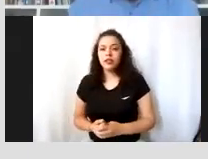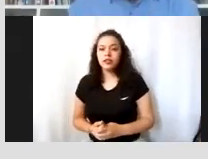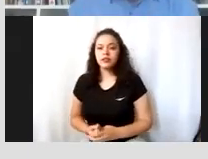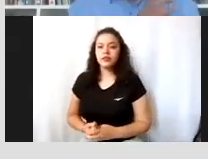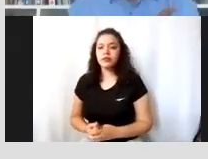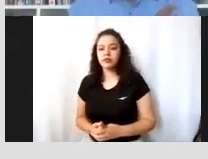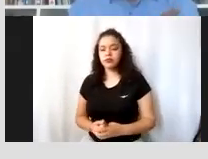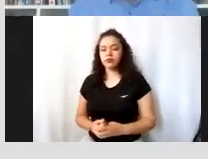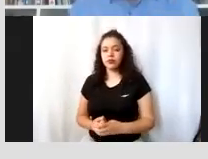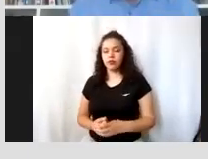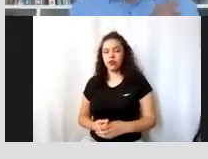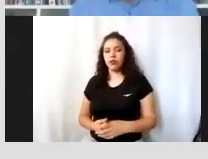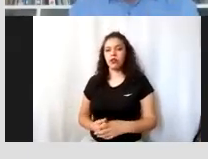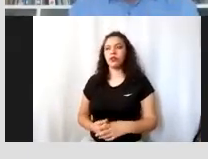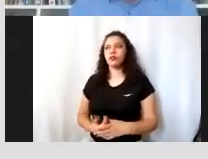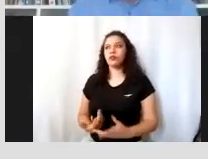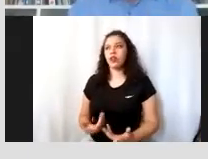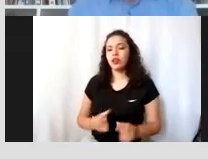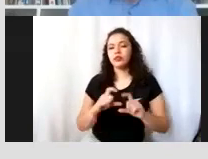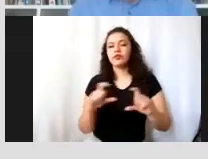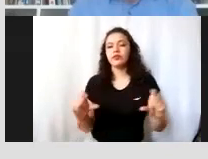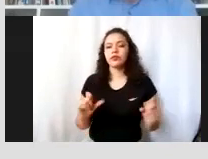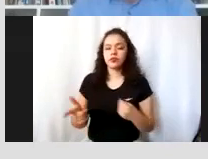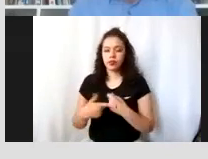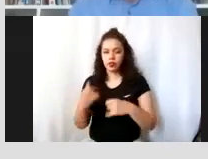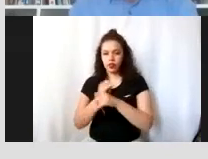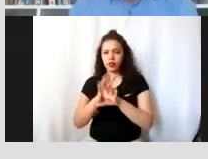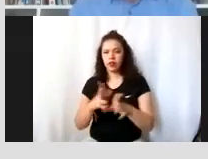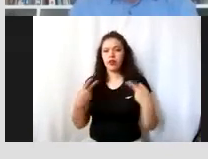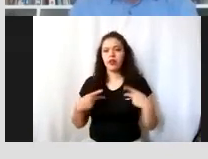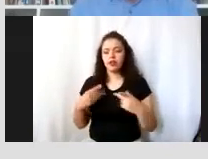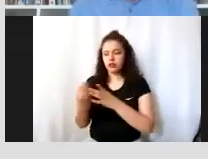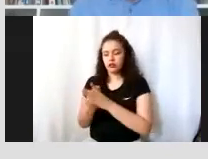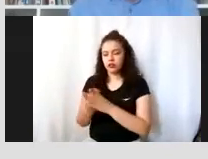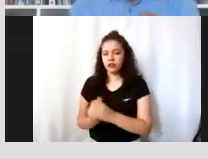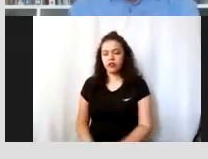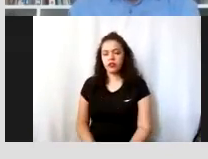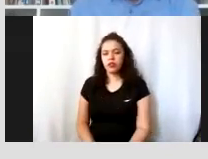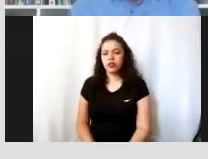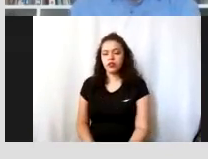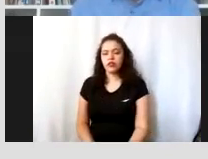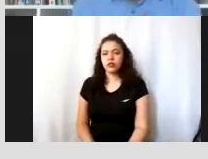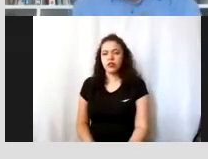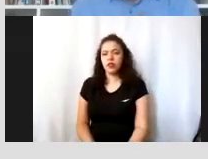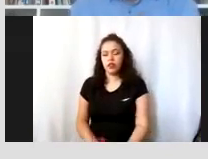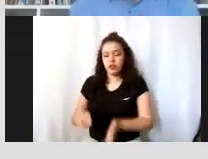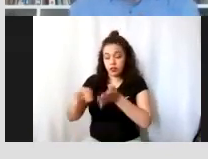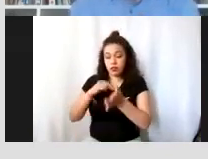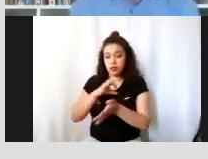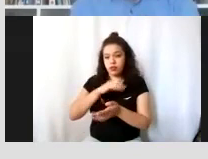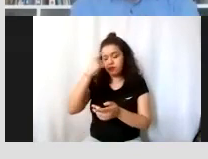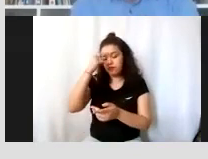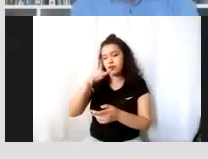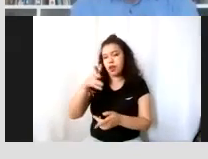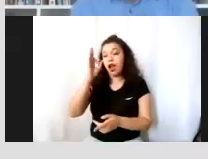un espacio donde el titular de los datos personales o bien su tutor pueda firmar dando el